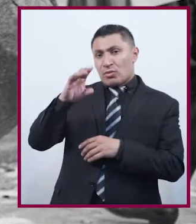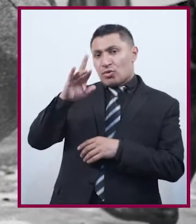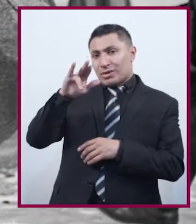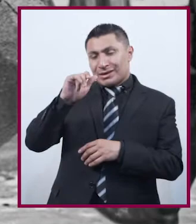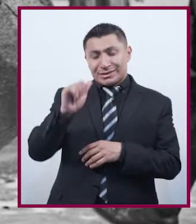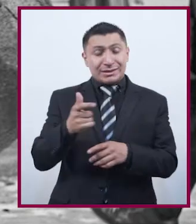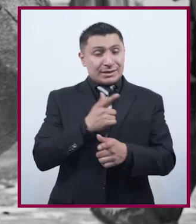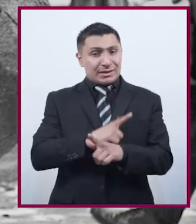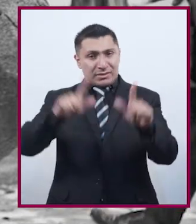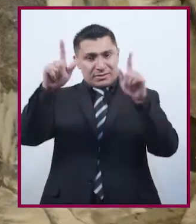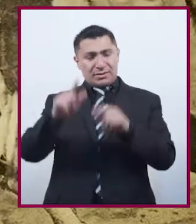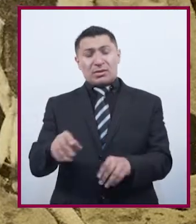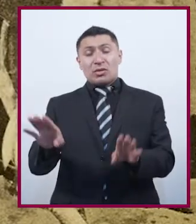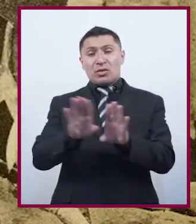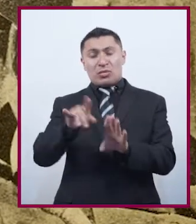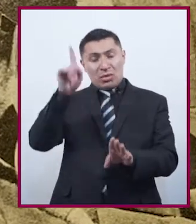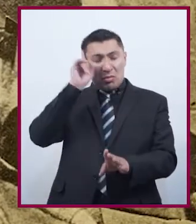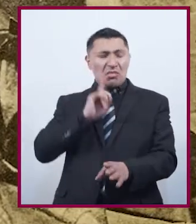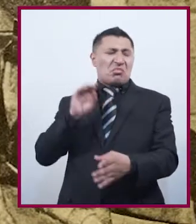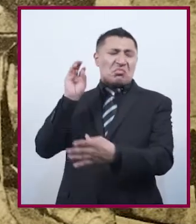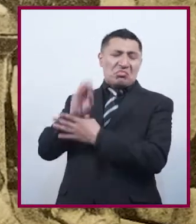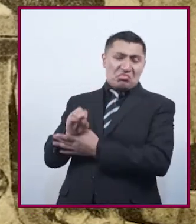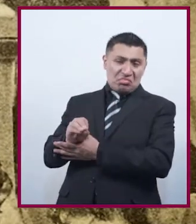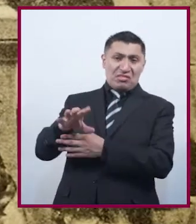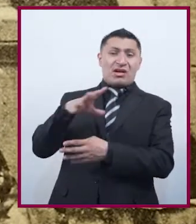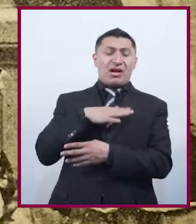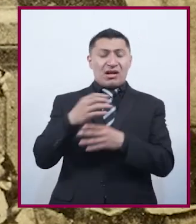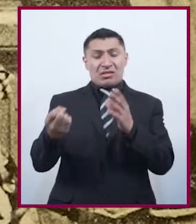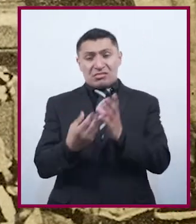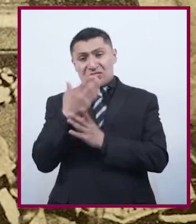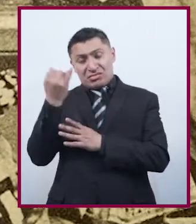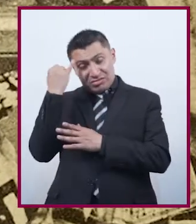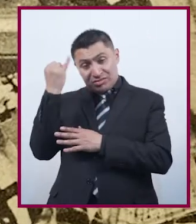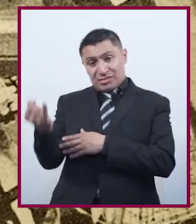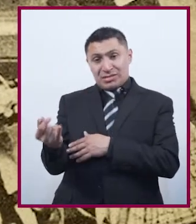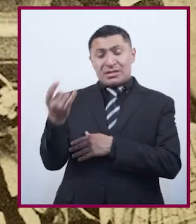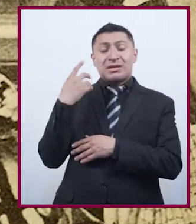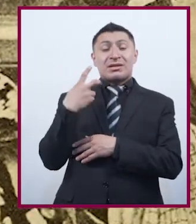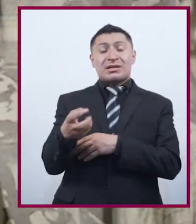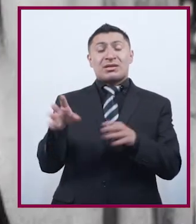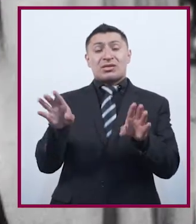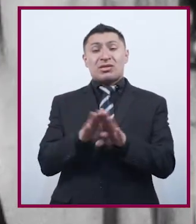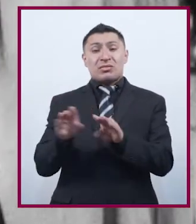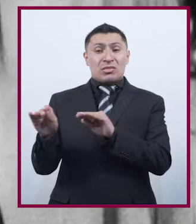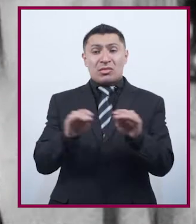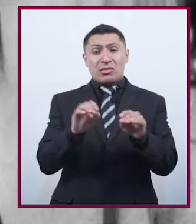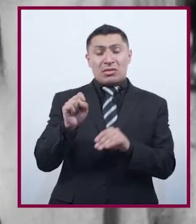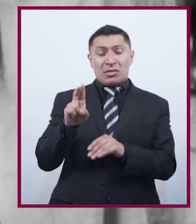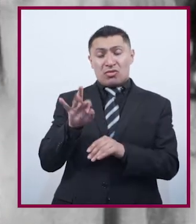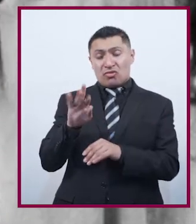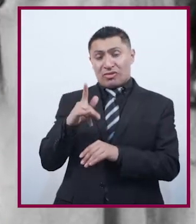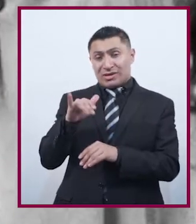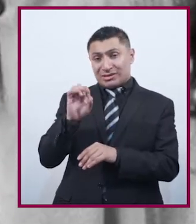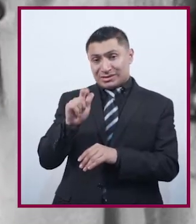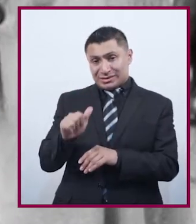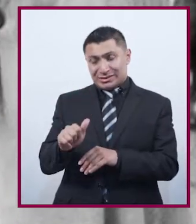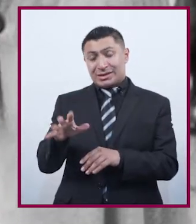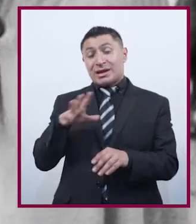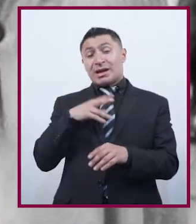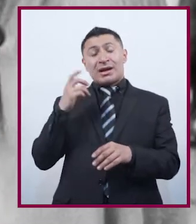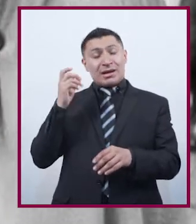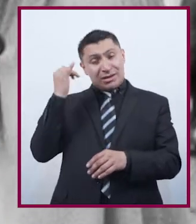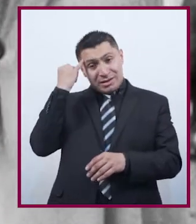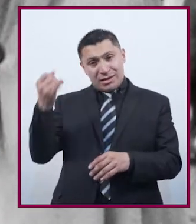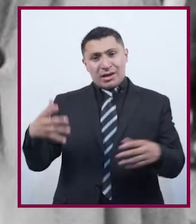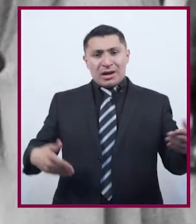las democracias liberales de invisibilizar a la mujer, surge una corriente, un ala del movimiento sufragista que